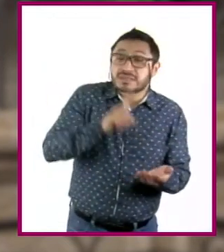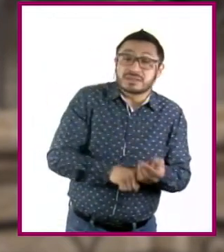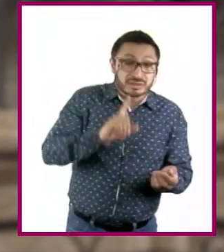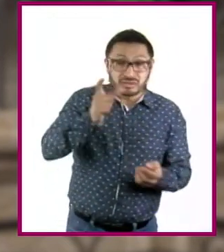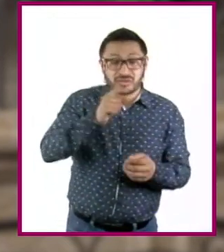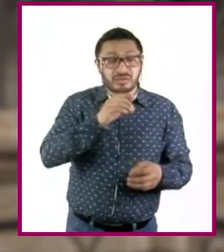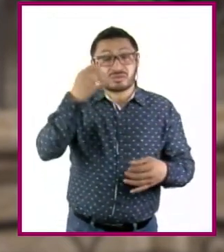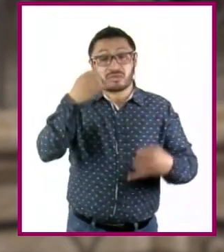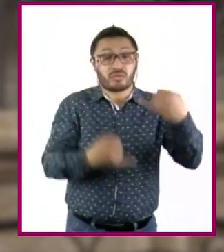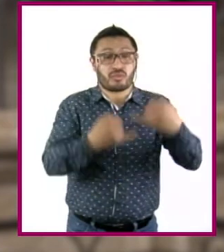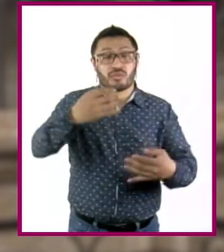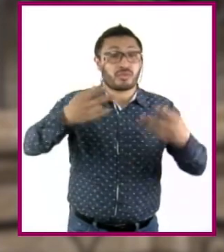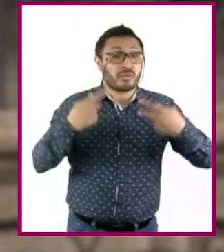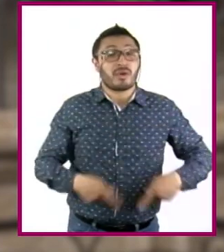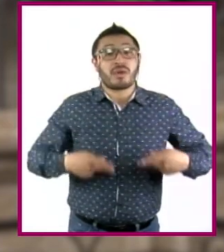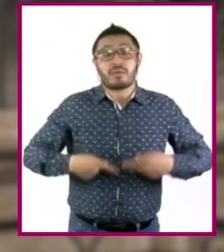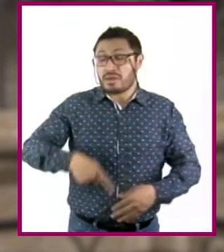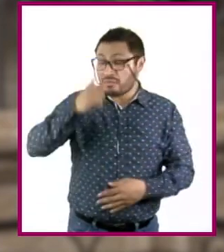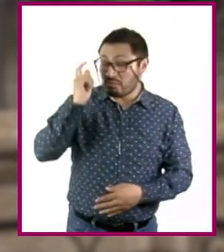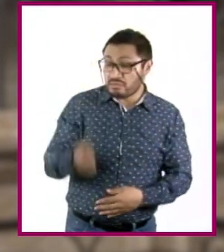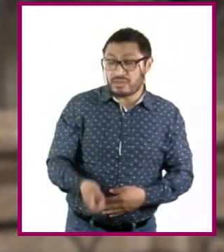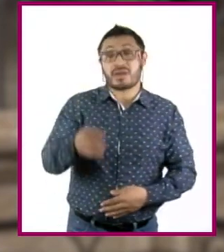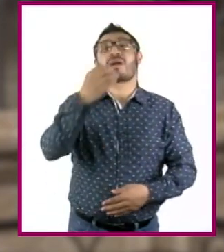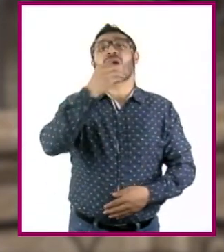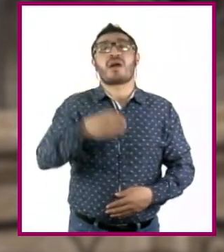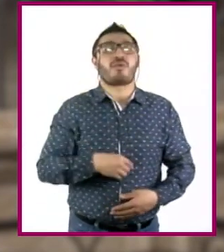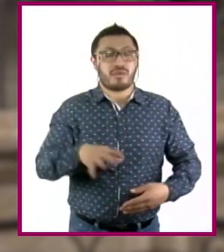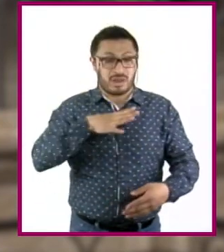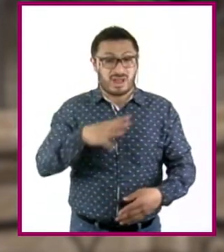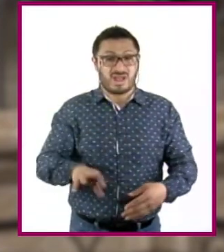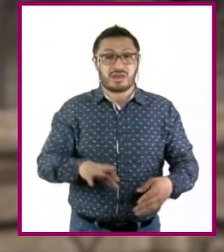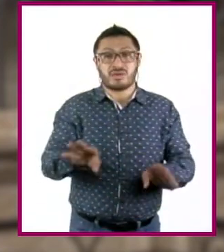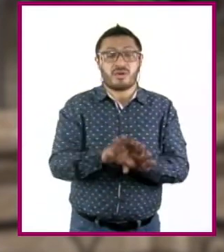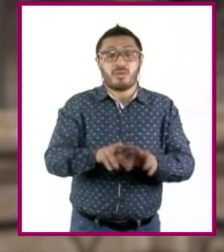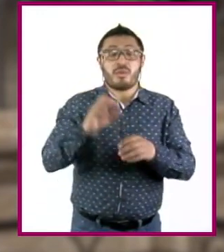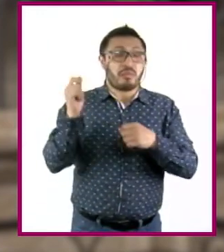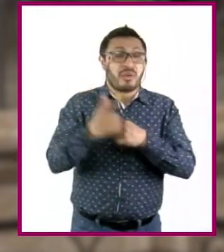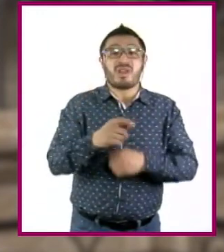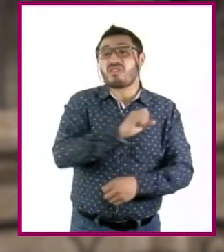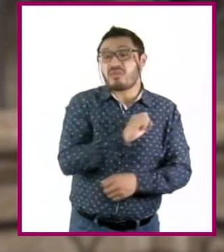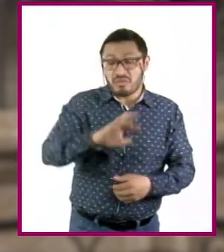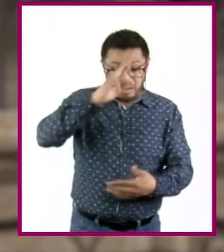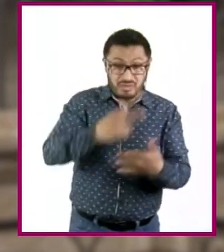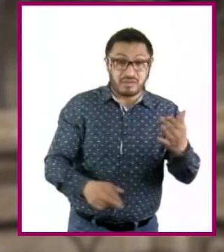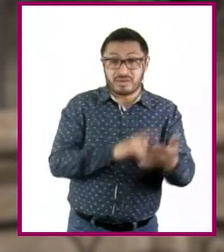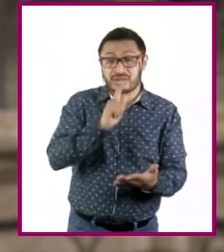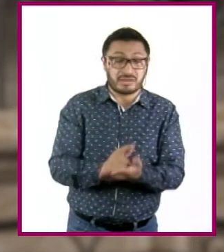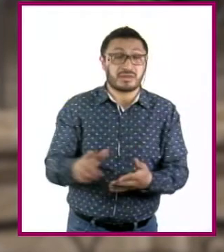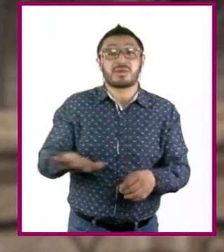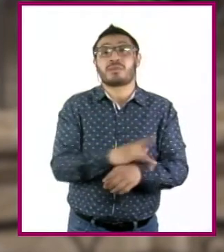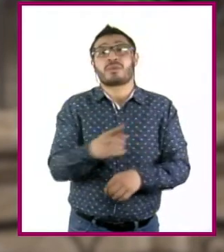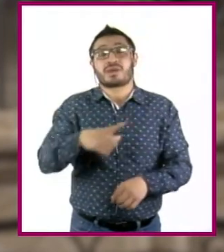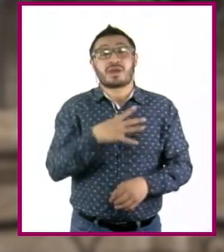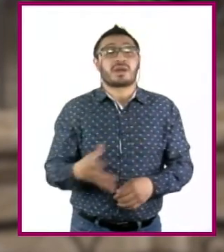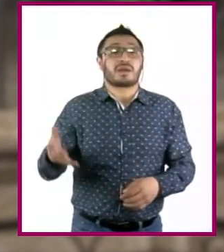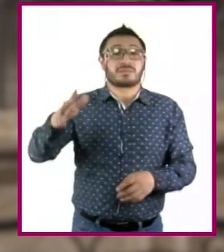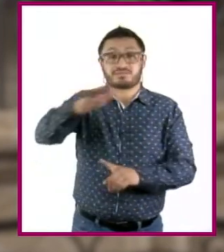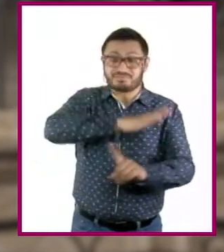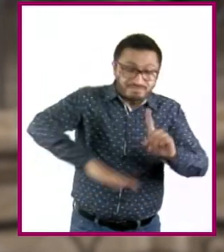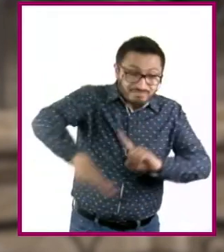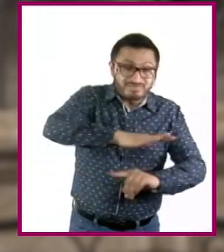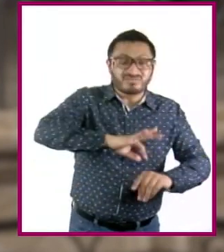una persona, aun cuando de hecho haya cometido un crimen, porque hay muchas circunstancias alrededor de cada acto que pueden